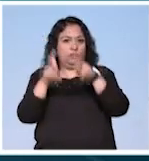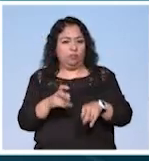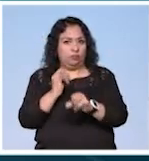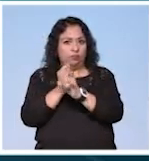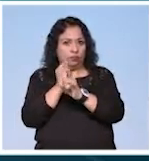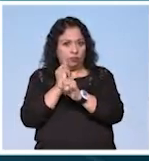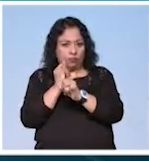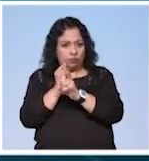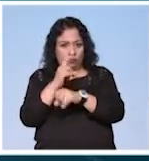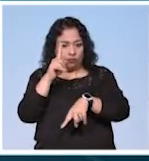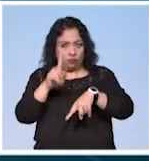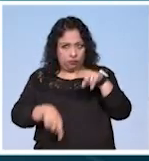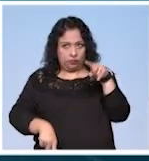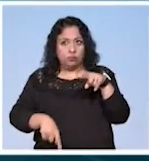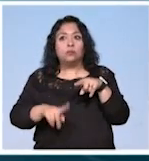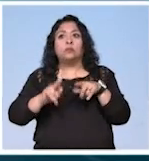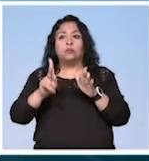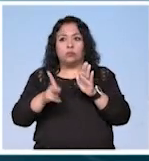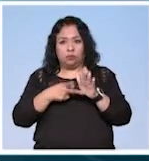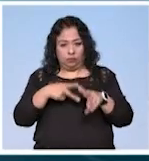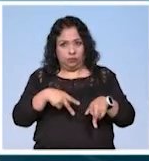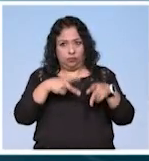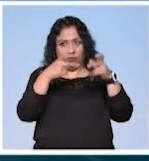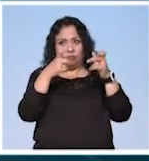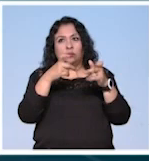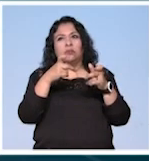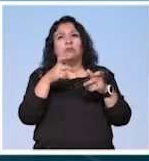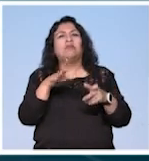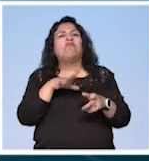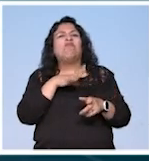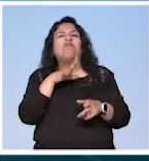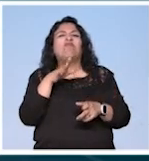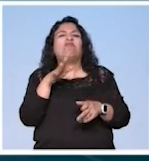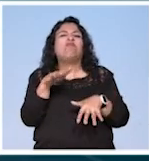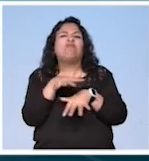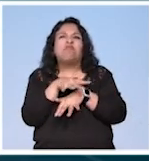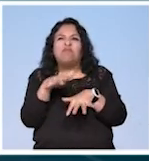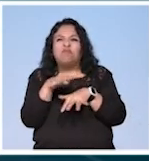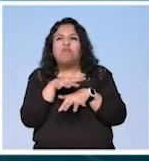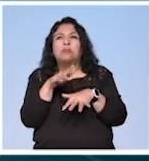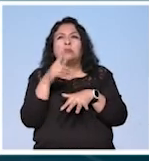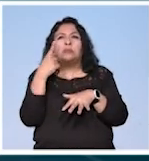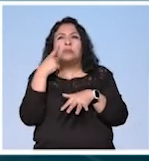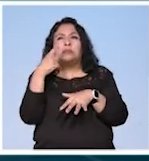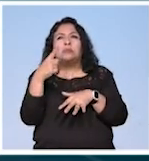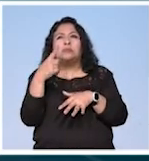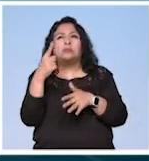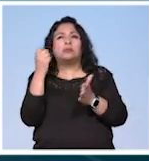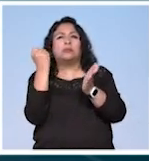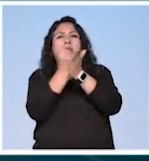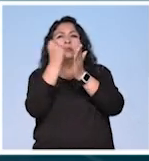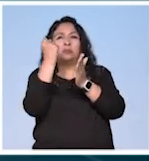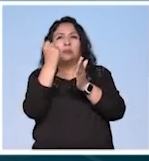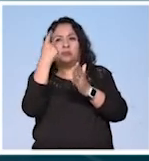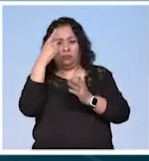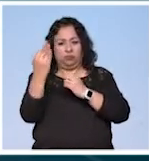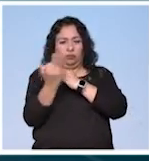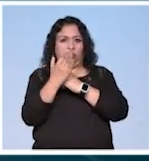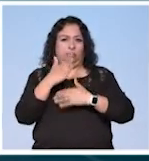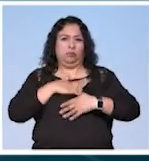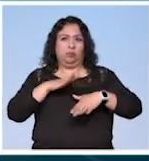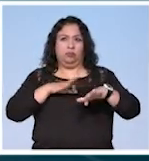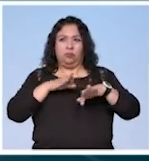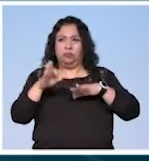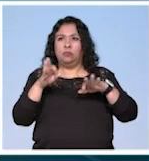de internet las volvieron a subir en Baja calidad y hasta con marcas de agua para proteger su trabajo porque